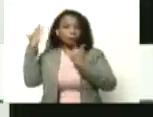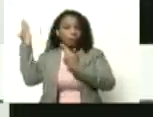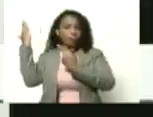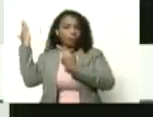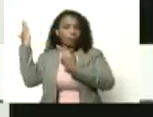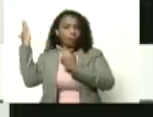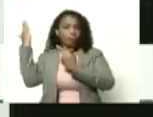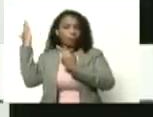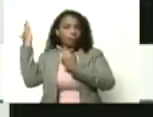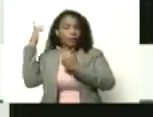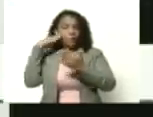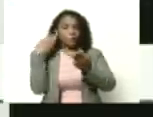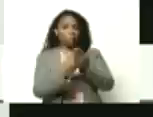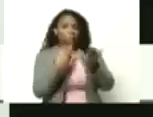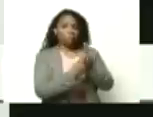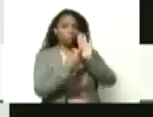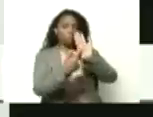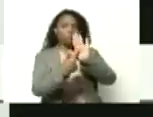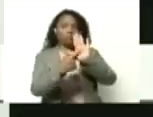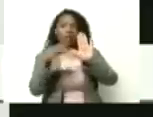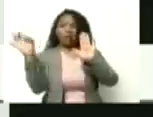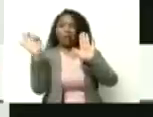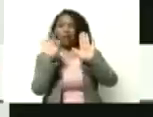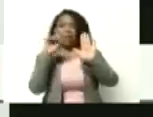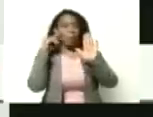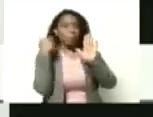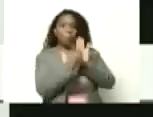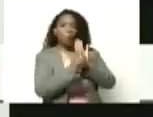sin presentar un solo elemento